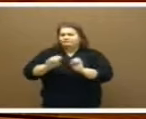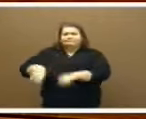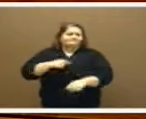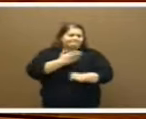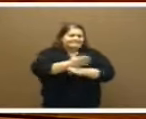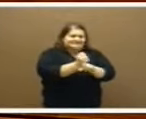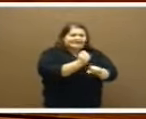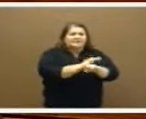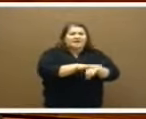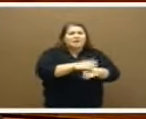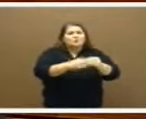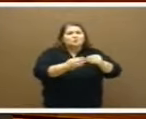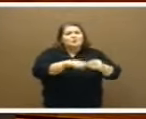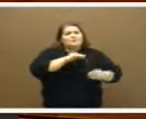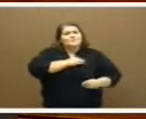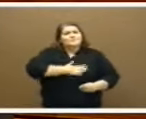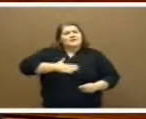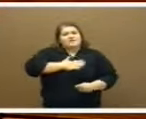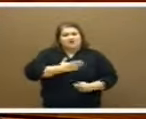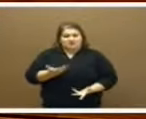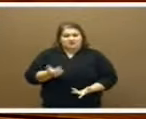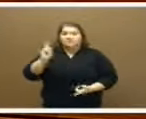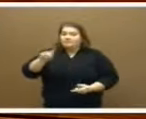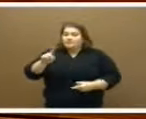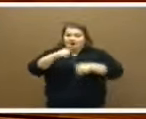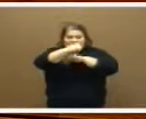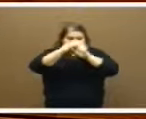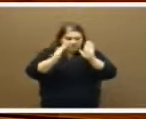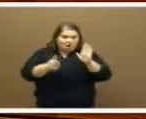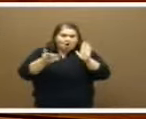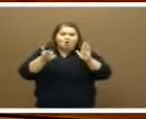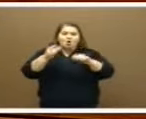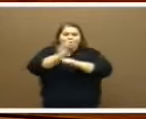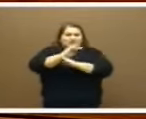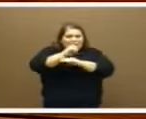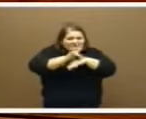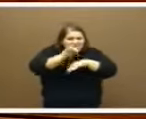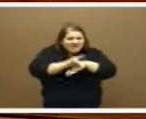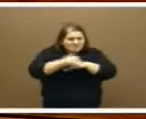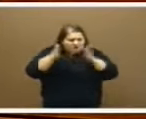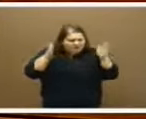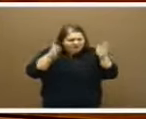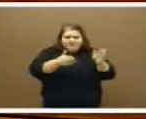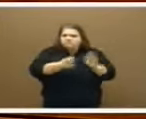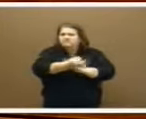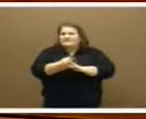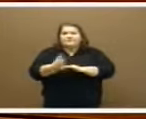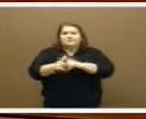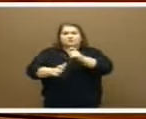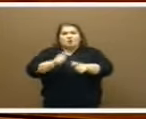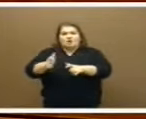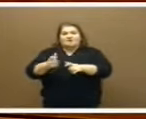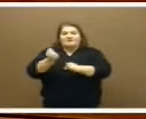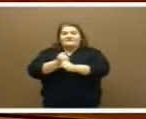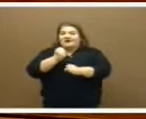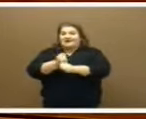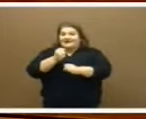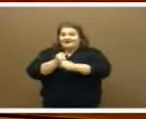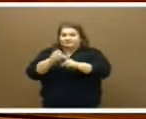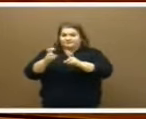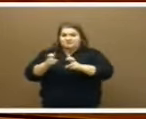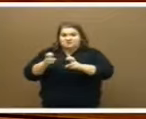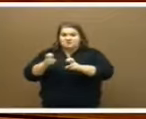de los usuarios. Demuestran su atención en la atención y en el cuidado de los enfermos y atienden a los internos con garantías mínimas a